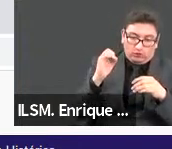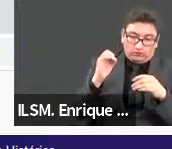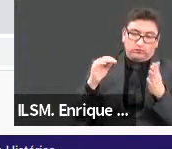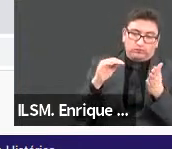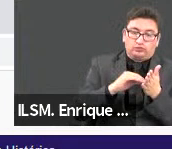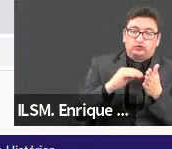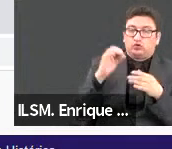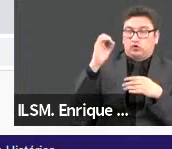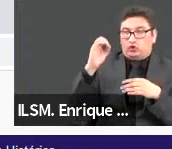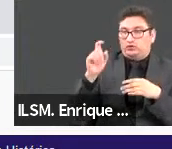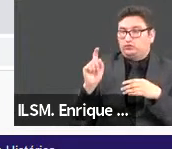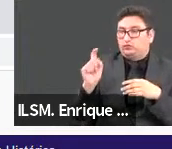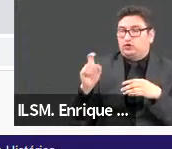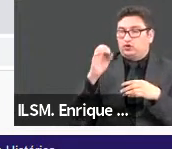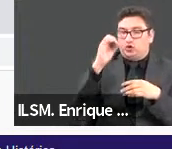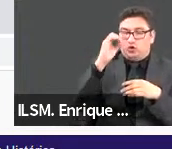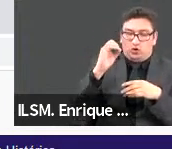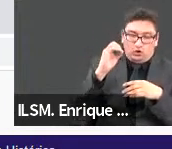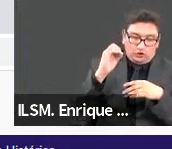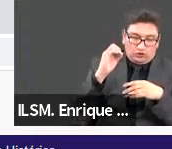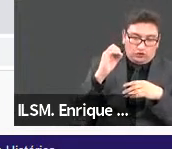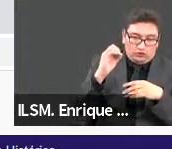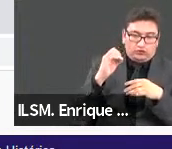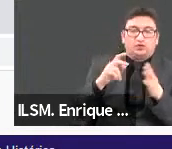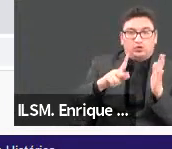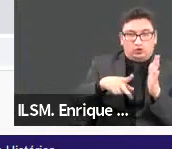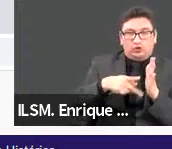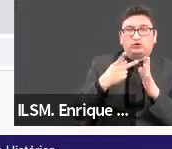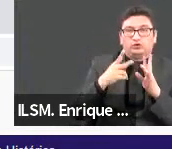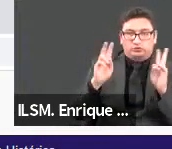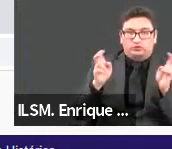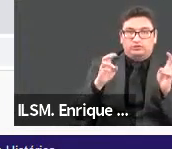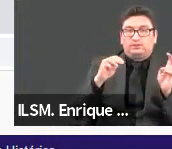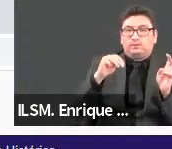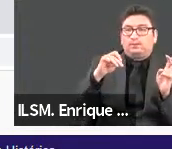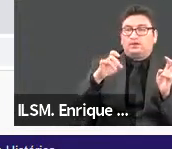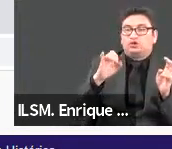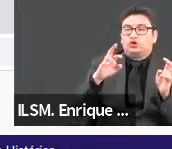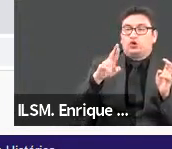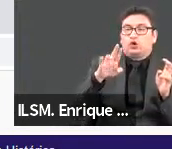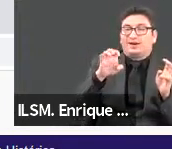la letra O y luego nuevamente escribimos en plural.